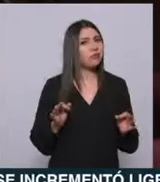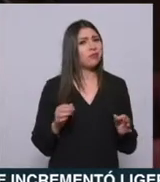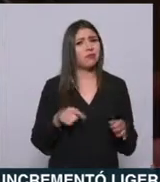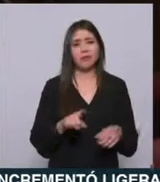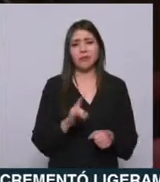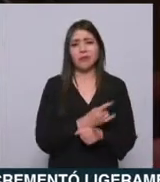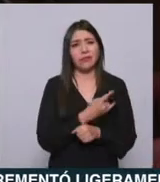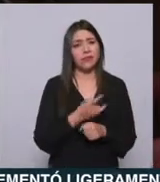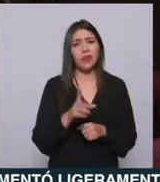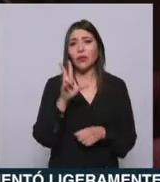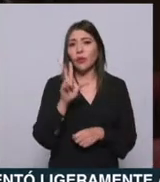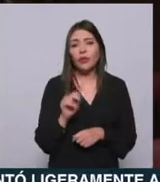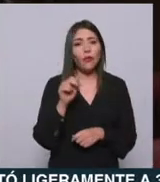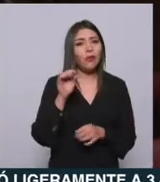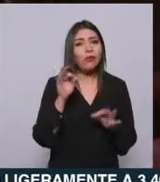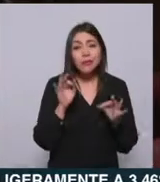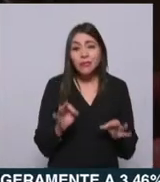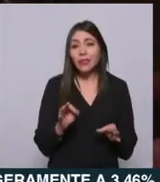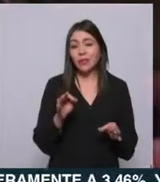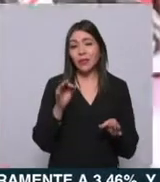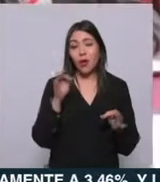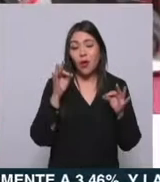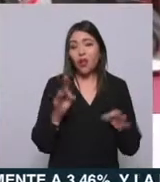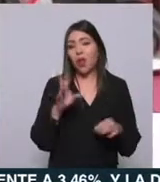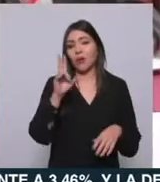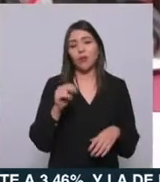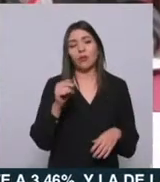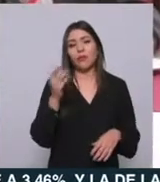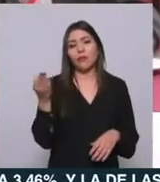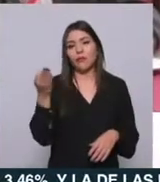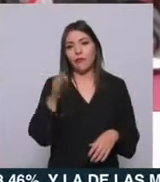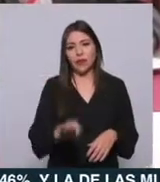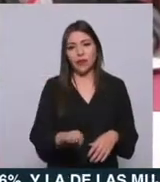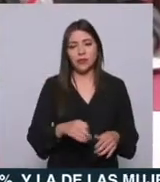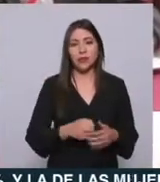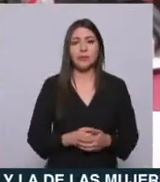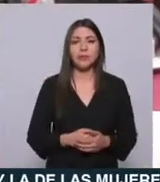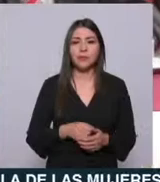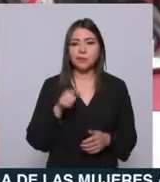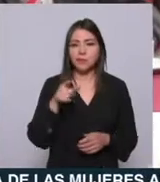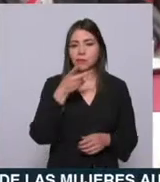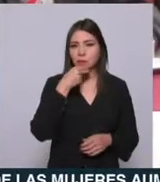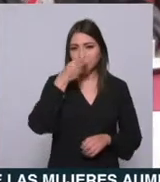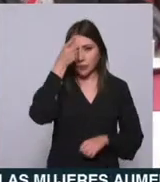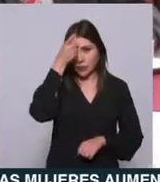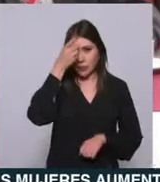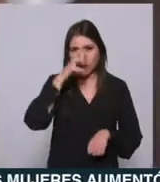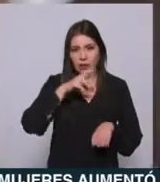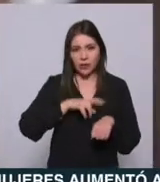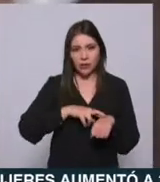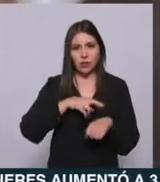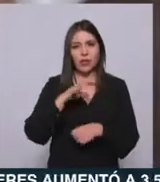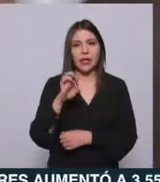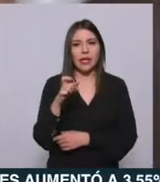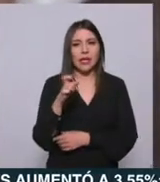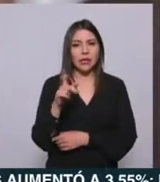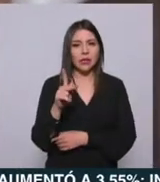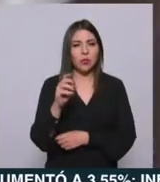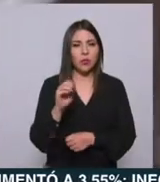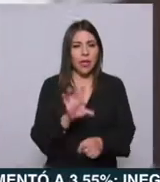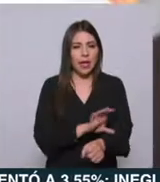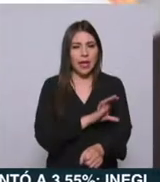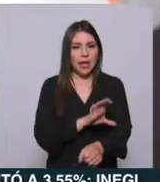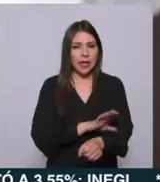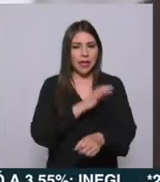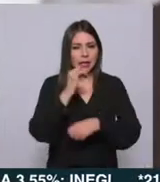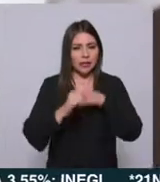producto que no cumple con la norma oficial mexicana. Mauro Meliti, director general de Expo Eléctrica Internacional, informó